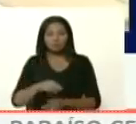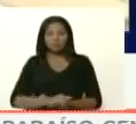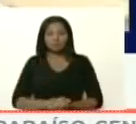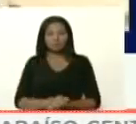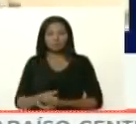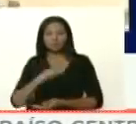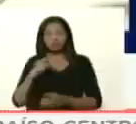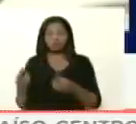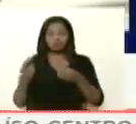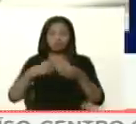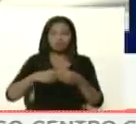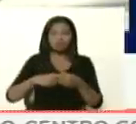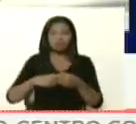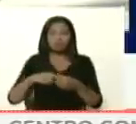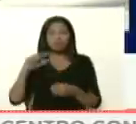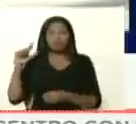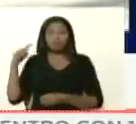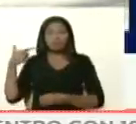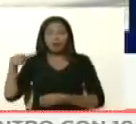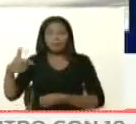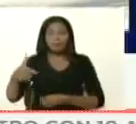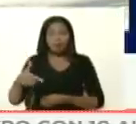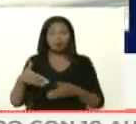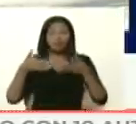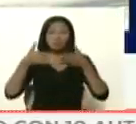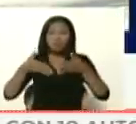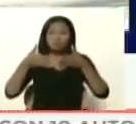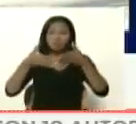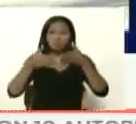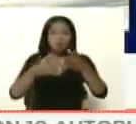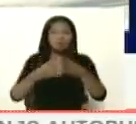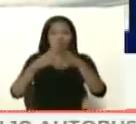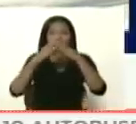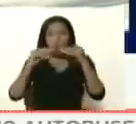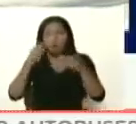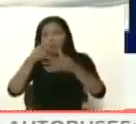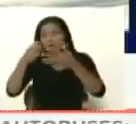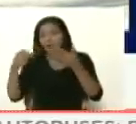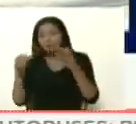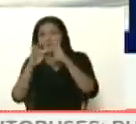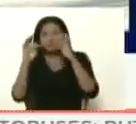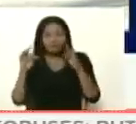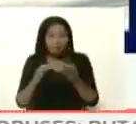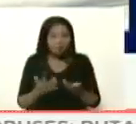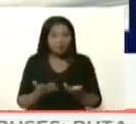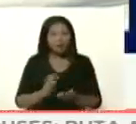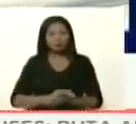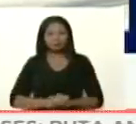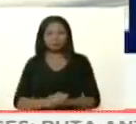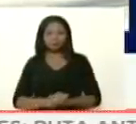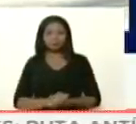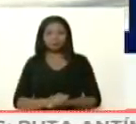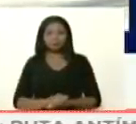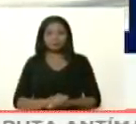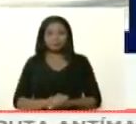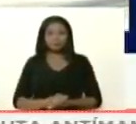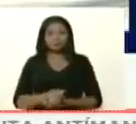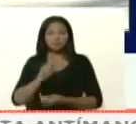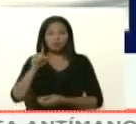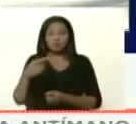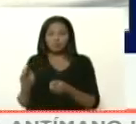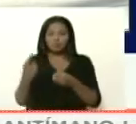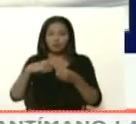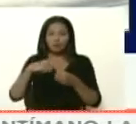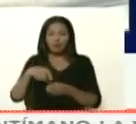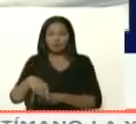estamos incluyendo el transporte acuático en todas sus modalidades, lo que es pasajero y carga. También implementar